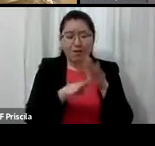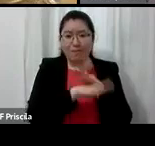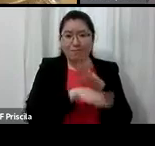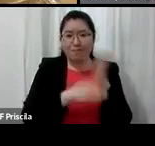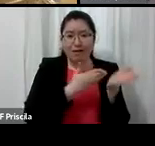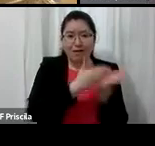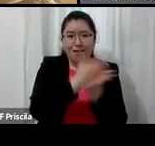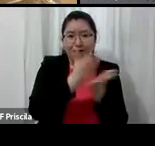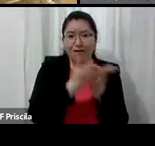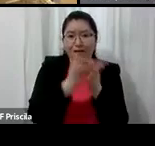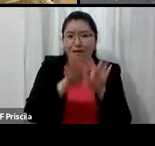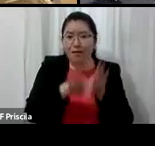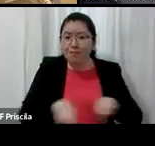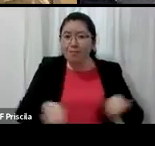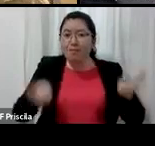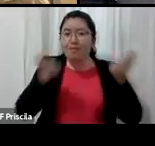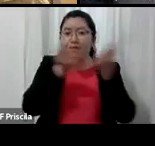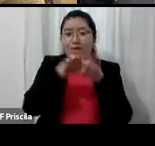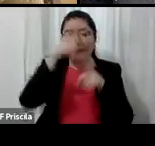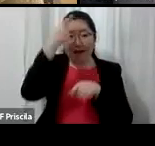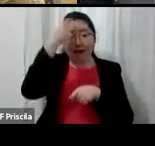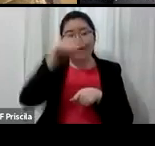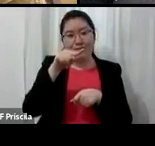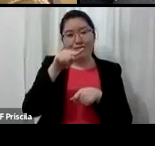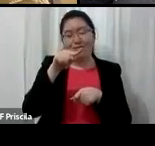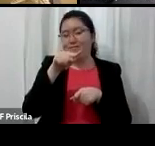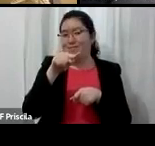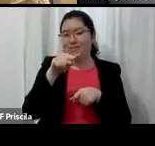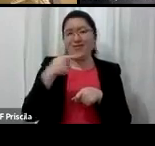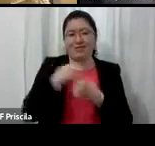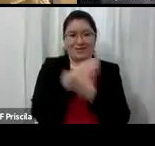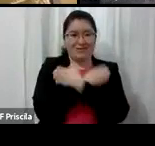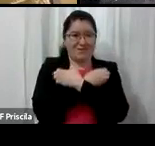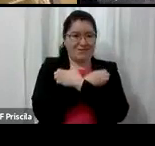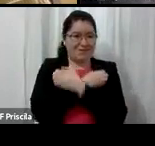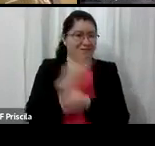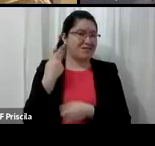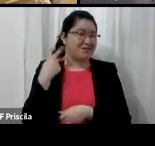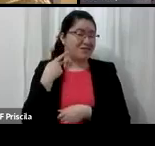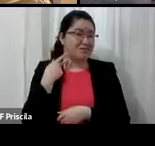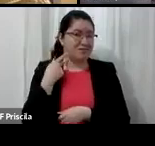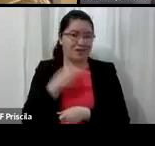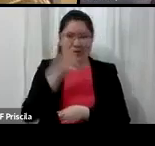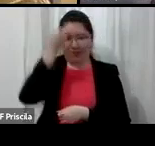temas. No creas que se me olvida, ya por ahí